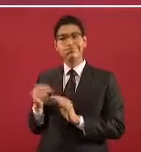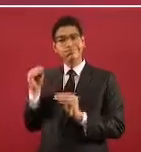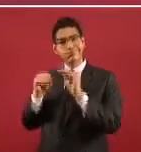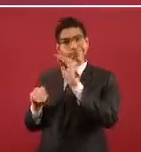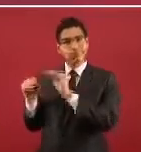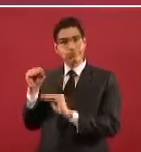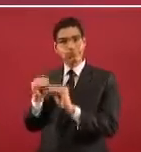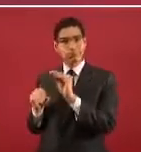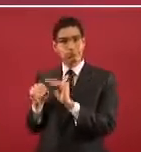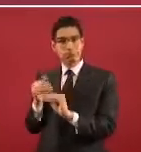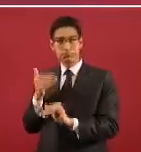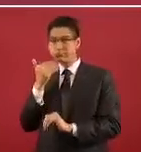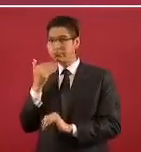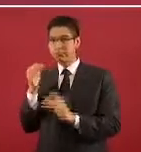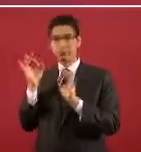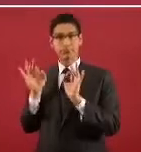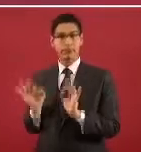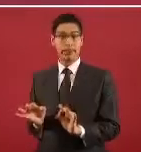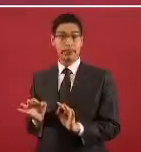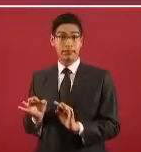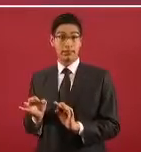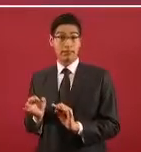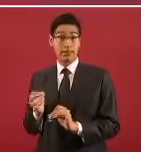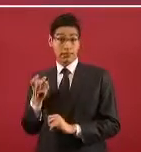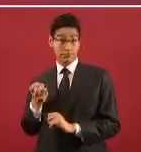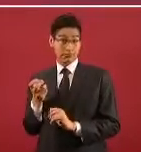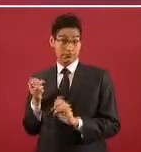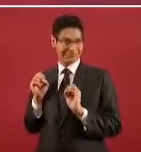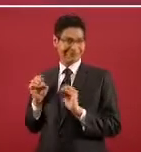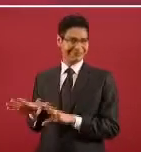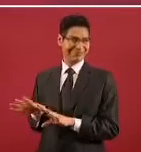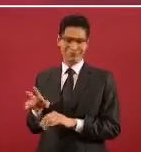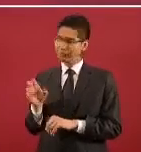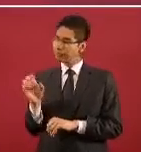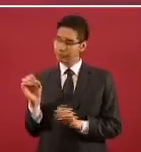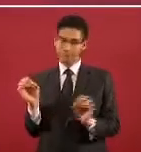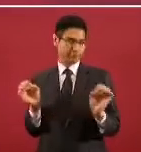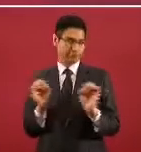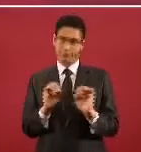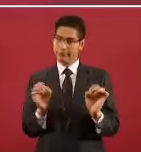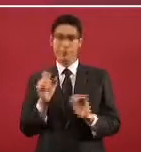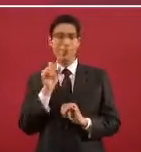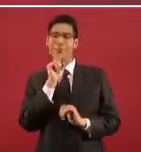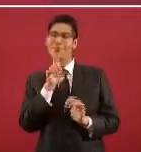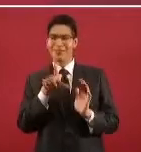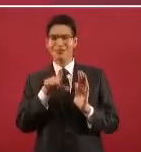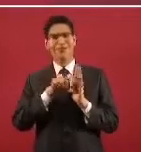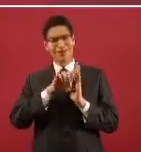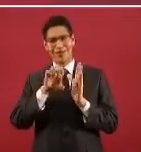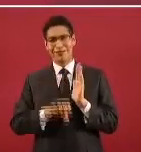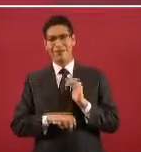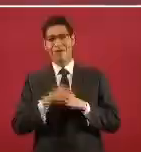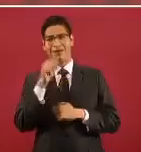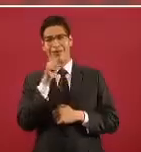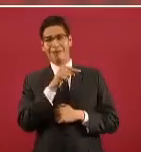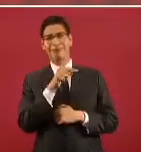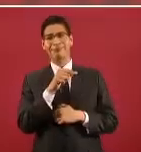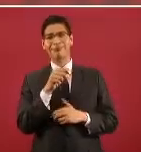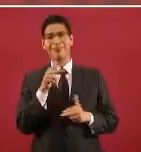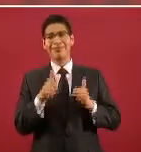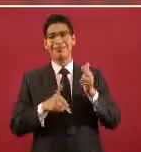y no podemos abandonarlos. Es como el caso del tren Toluca, Ciudad de México.